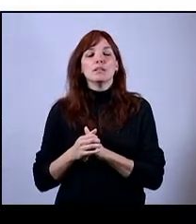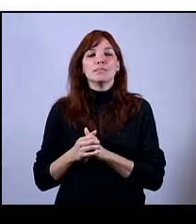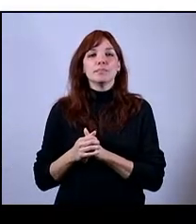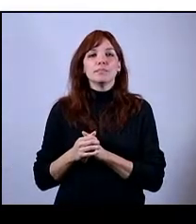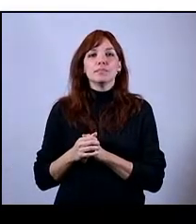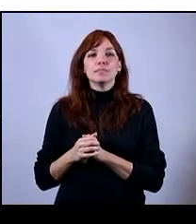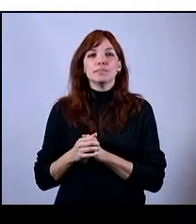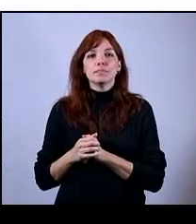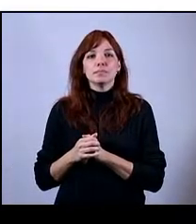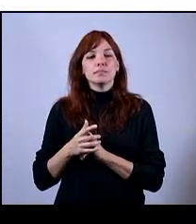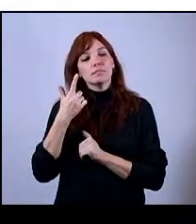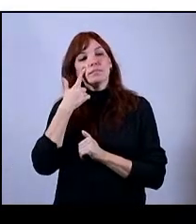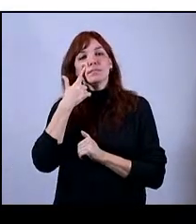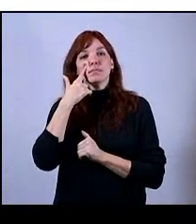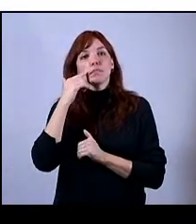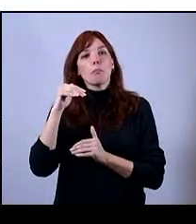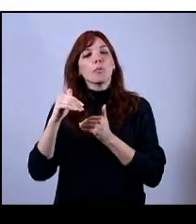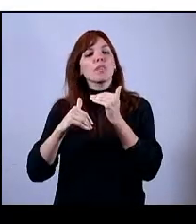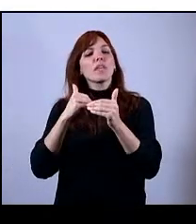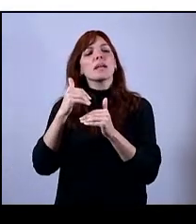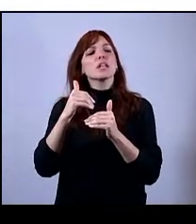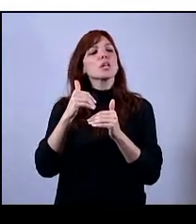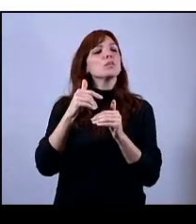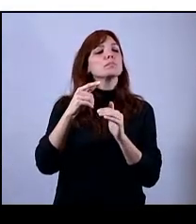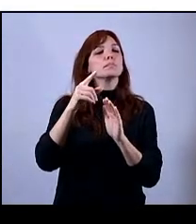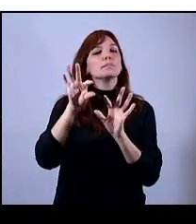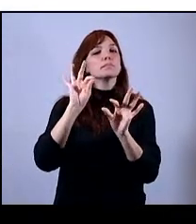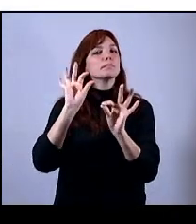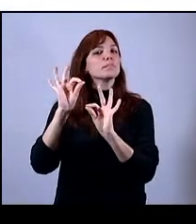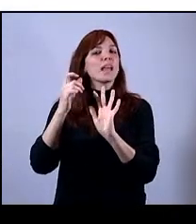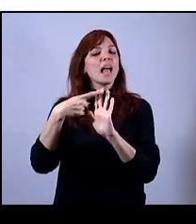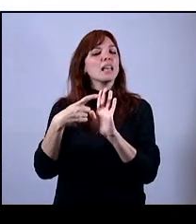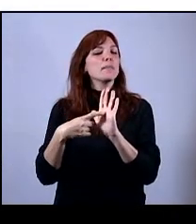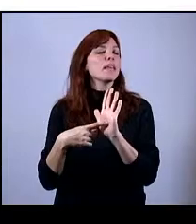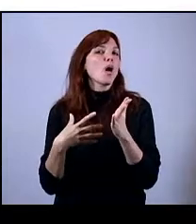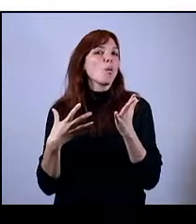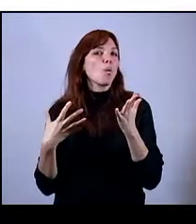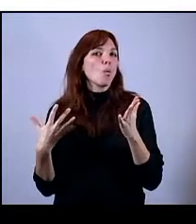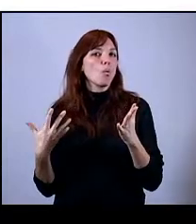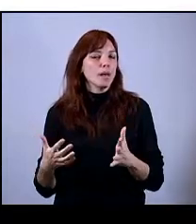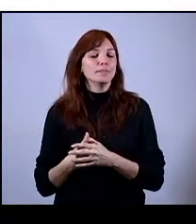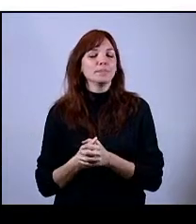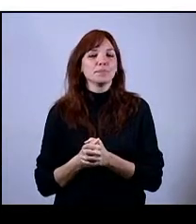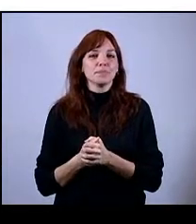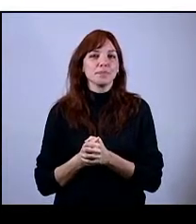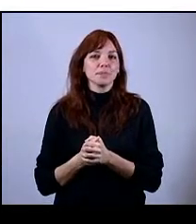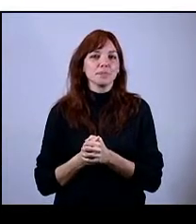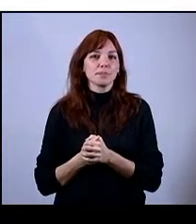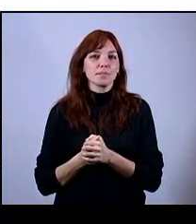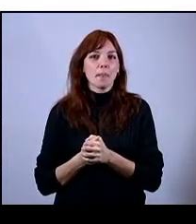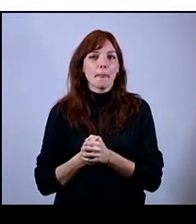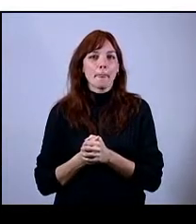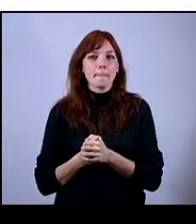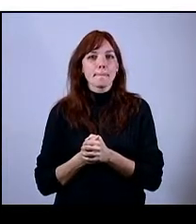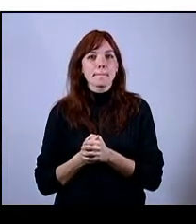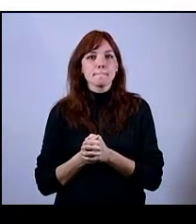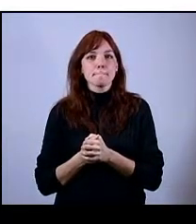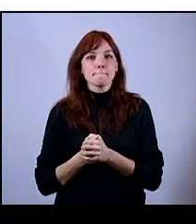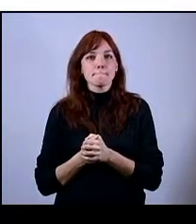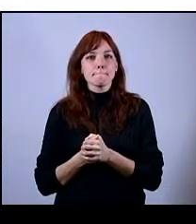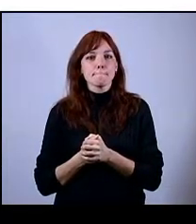qué procedimientos se pueden eliminar directamente. ¿Qué procedimientos se pueden eliminar? Y